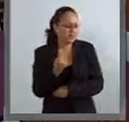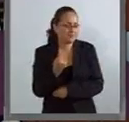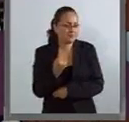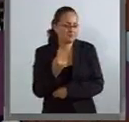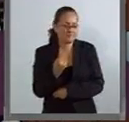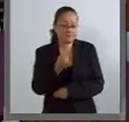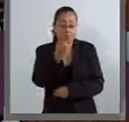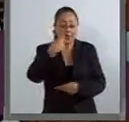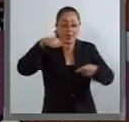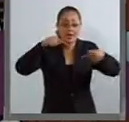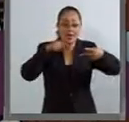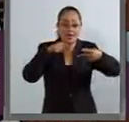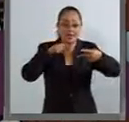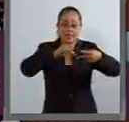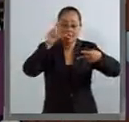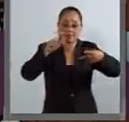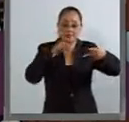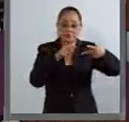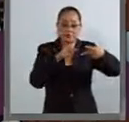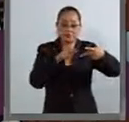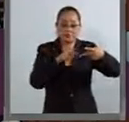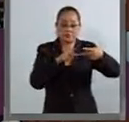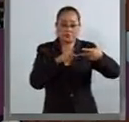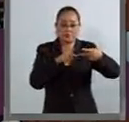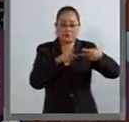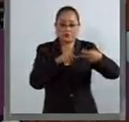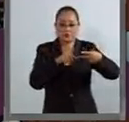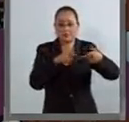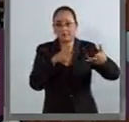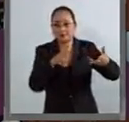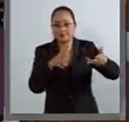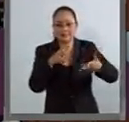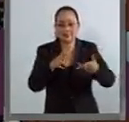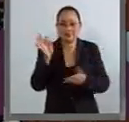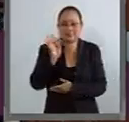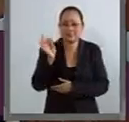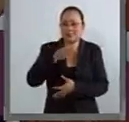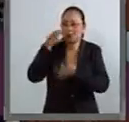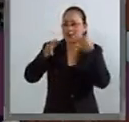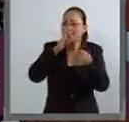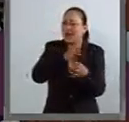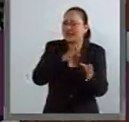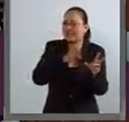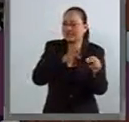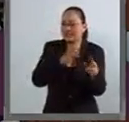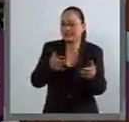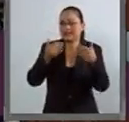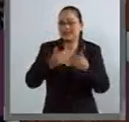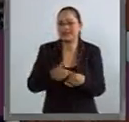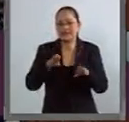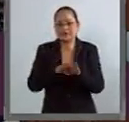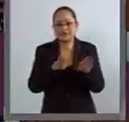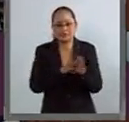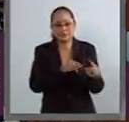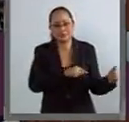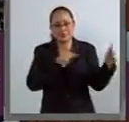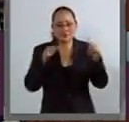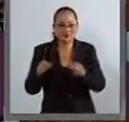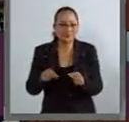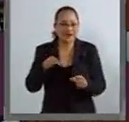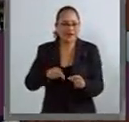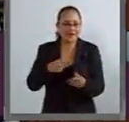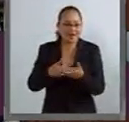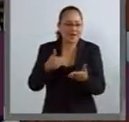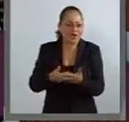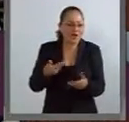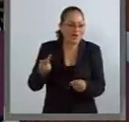segunda, y quizá un poco más de las malas noticias, de cómo llegamos a